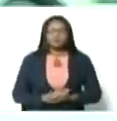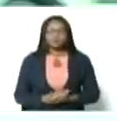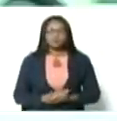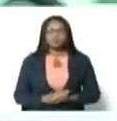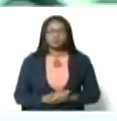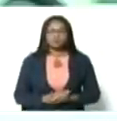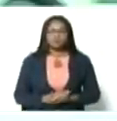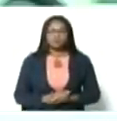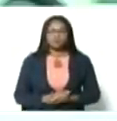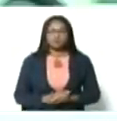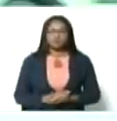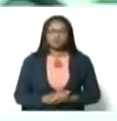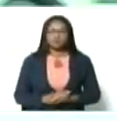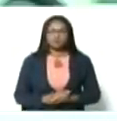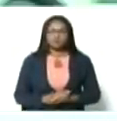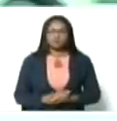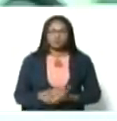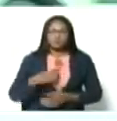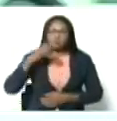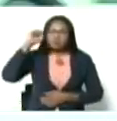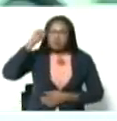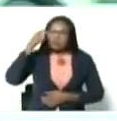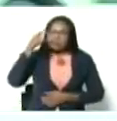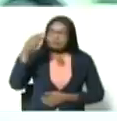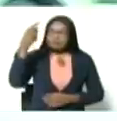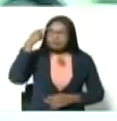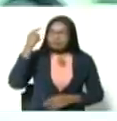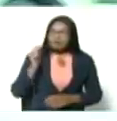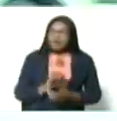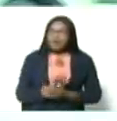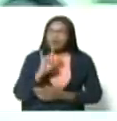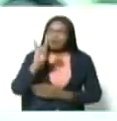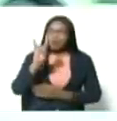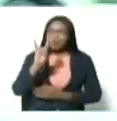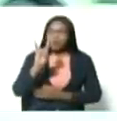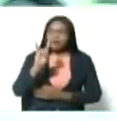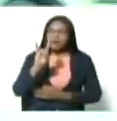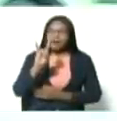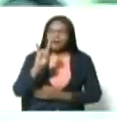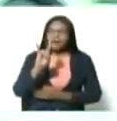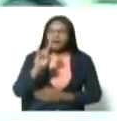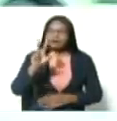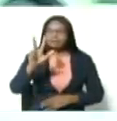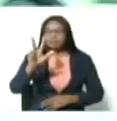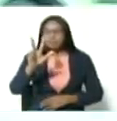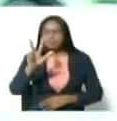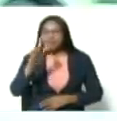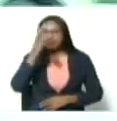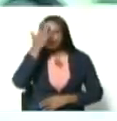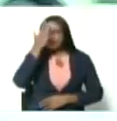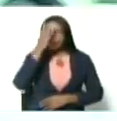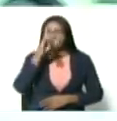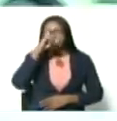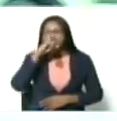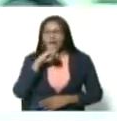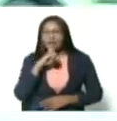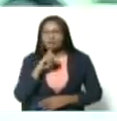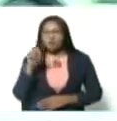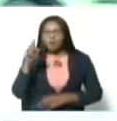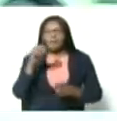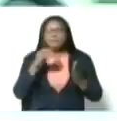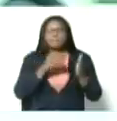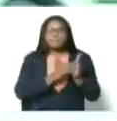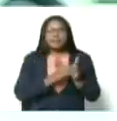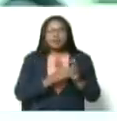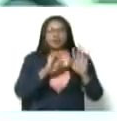recuerdo mucho ese día, era lunes 3, fíjense ustedes, 3 de febrero